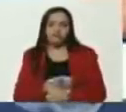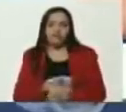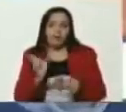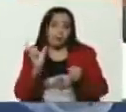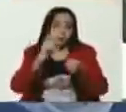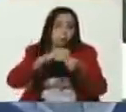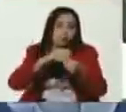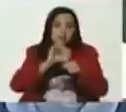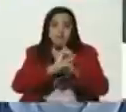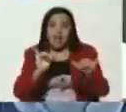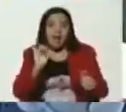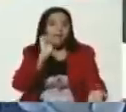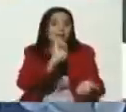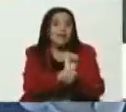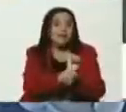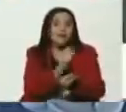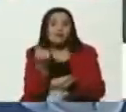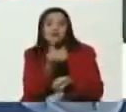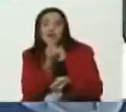Preso. Aislado.